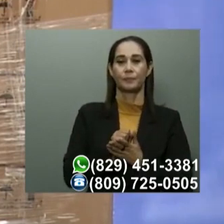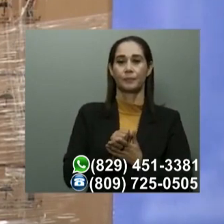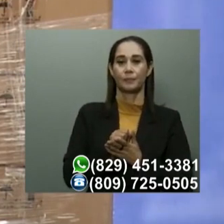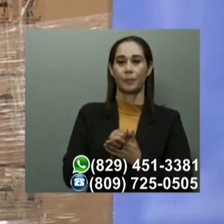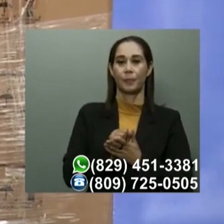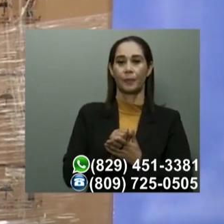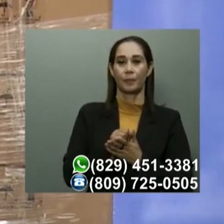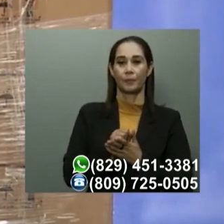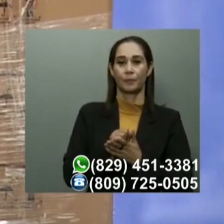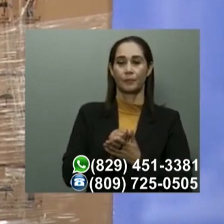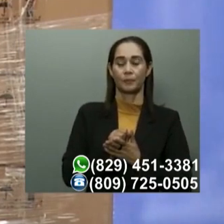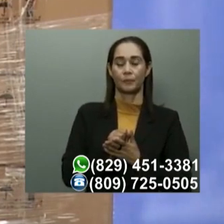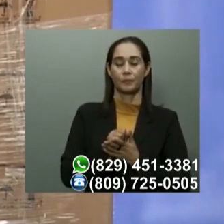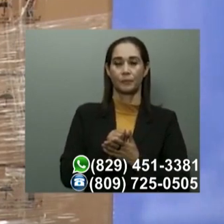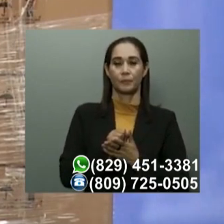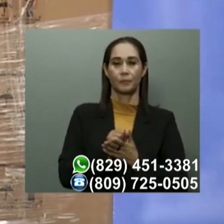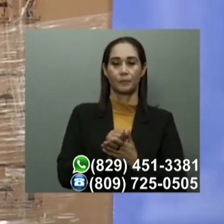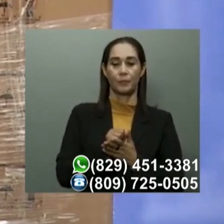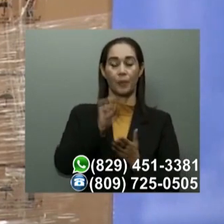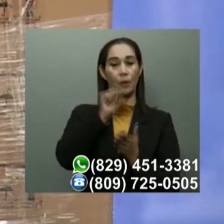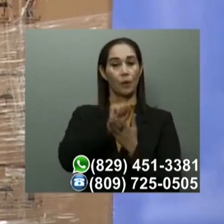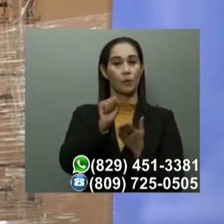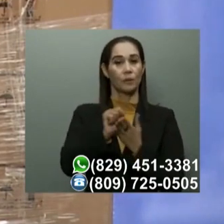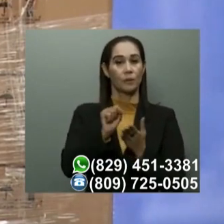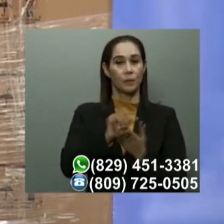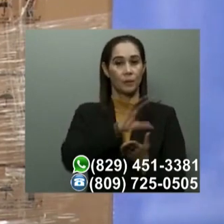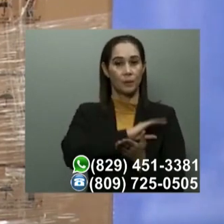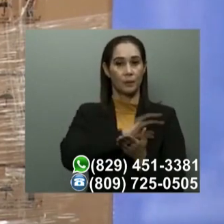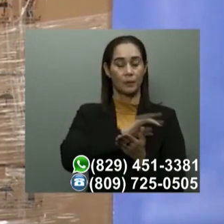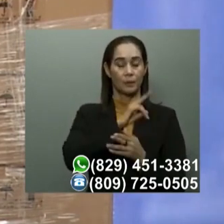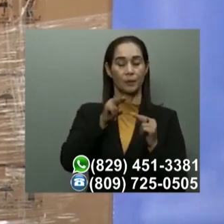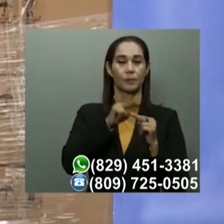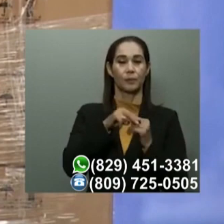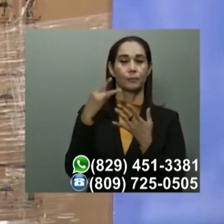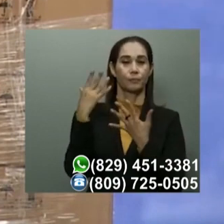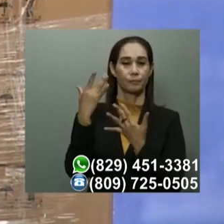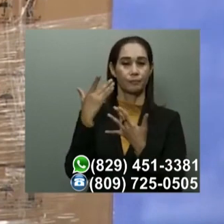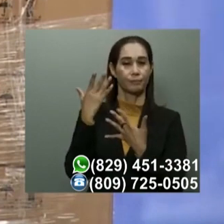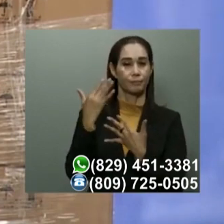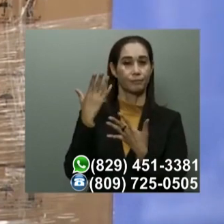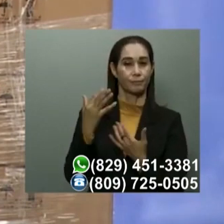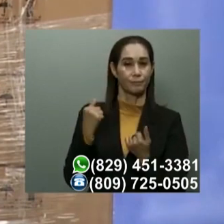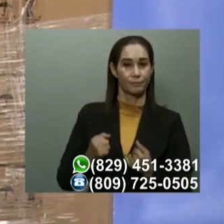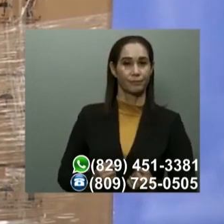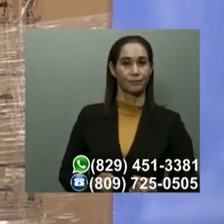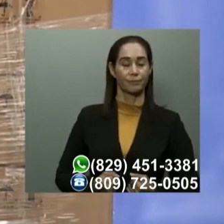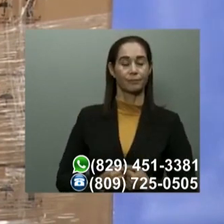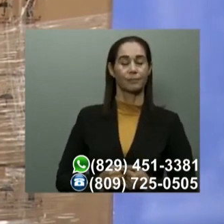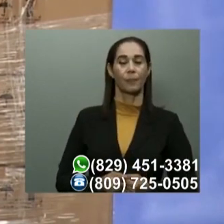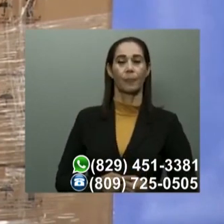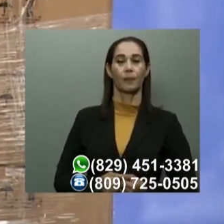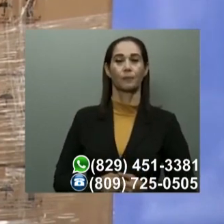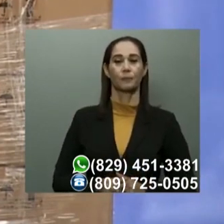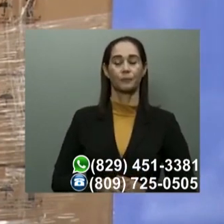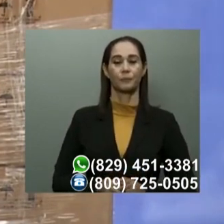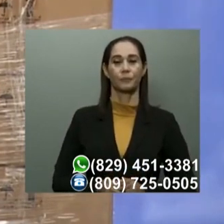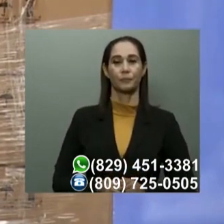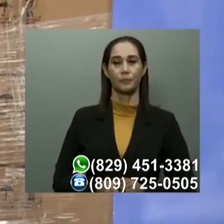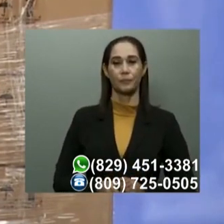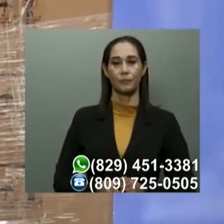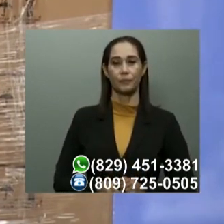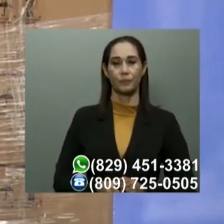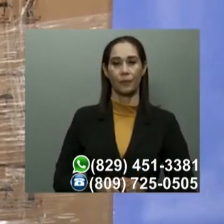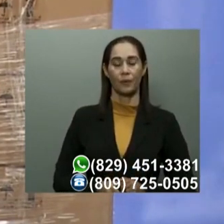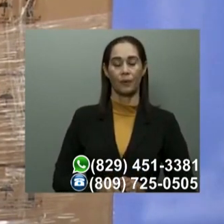tanto había esperado la policía nacional y hoy lo